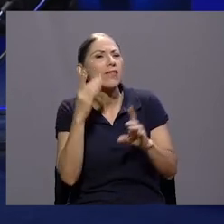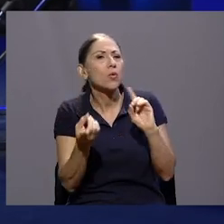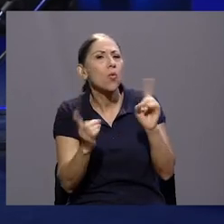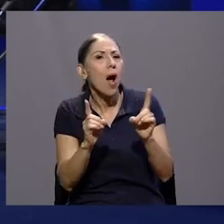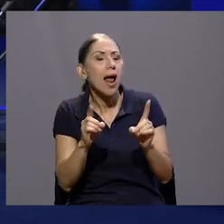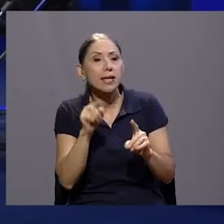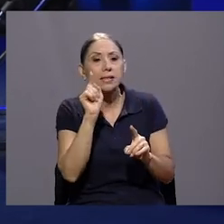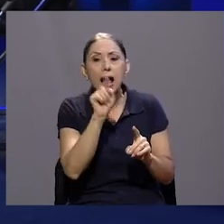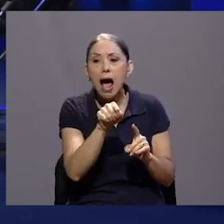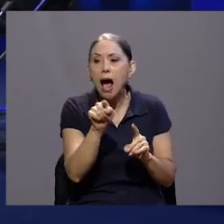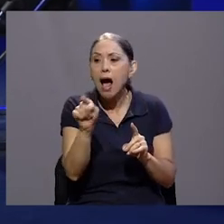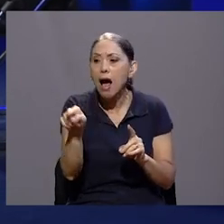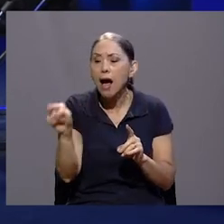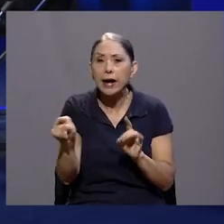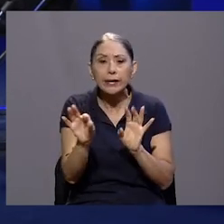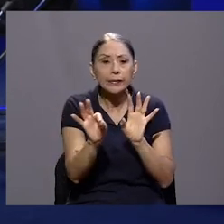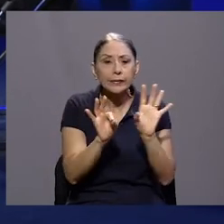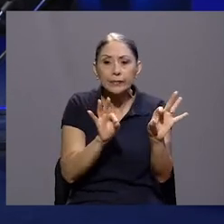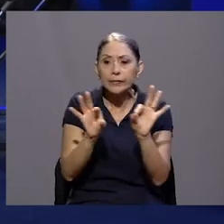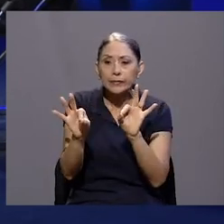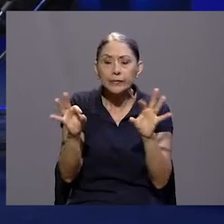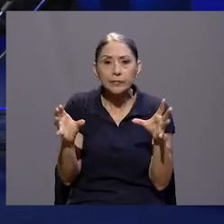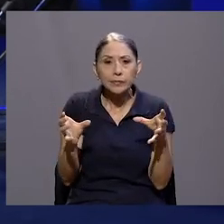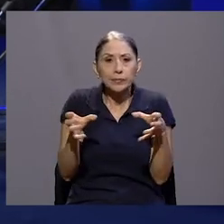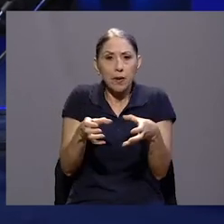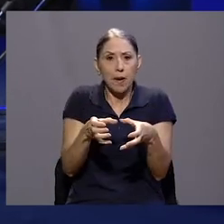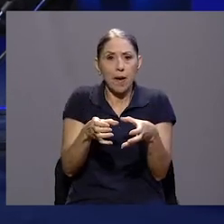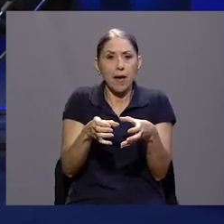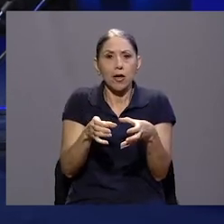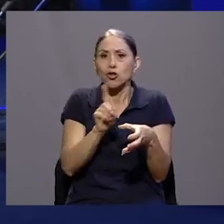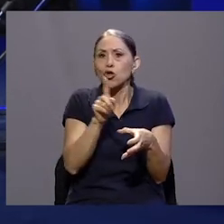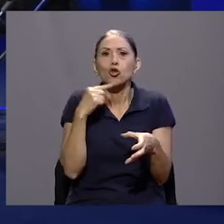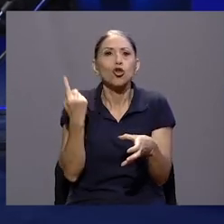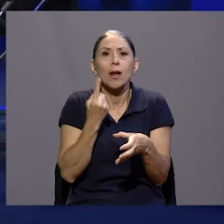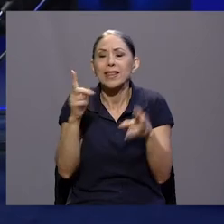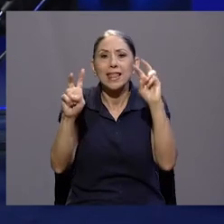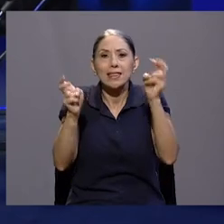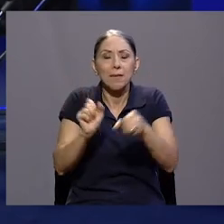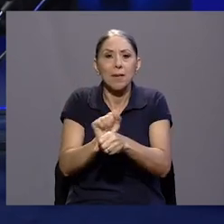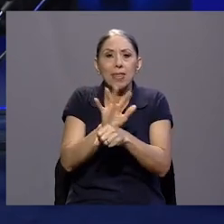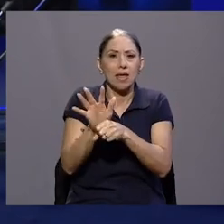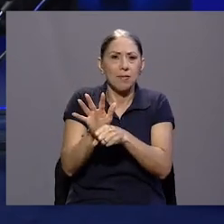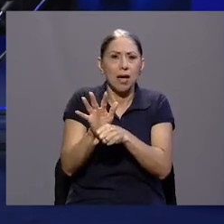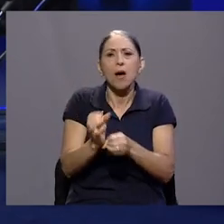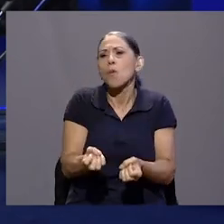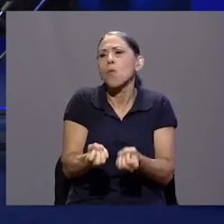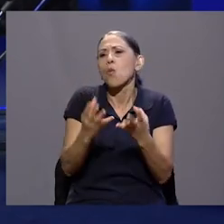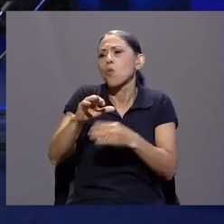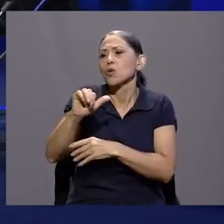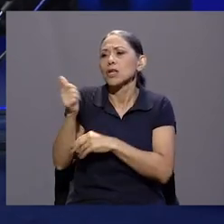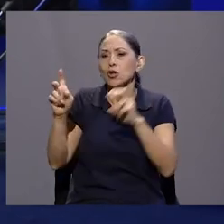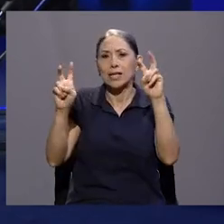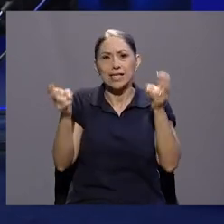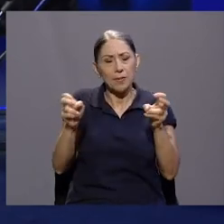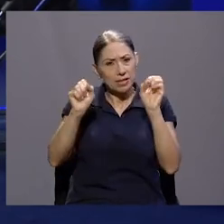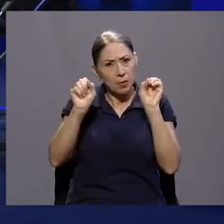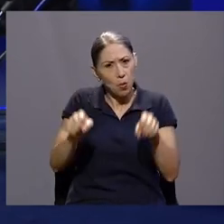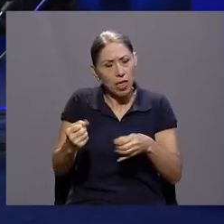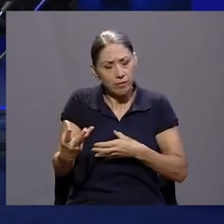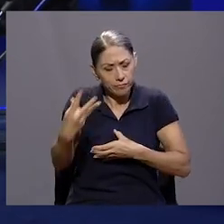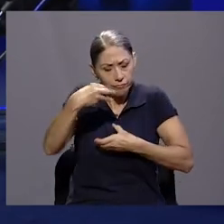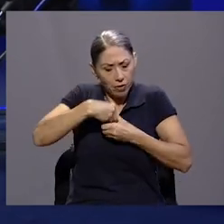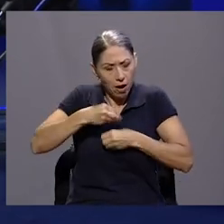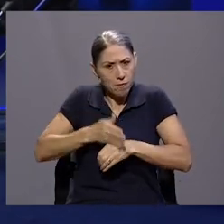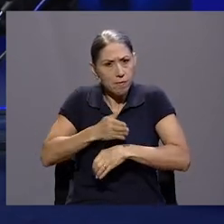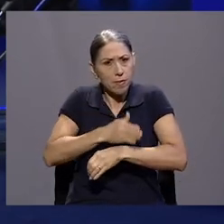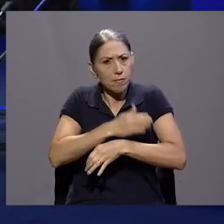que a mí me aportan algo y que no necesariamente tiene que ser sobre tema de la pandemia hay muchas otras temáticas que a mí también me pueden edificar y me pueden dar información muy valiosa